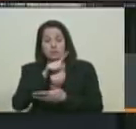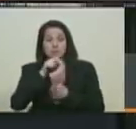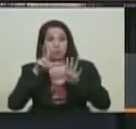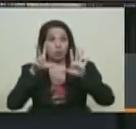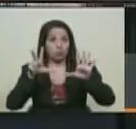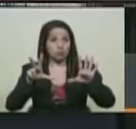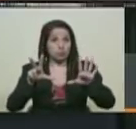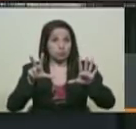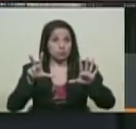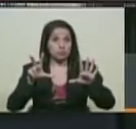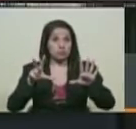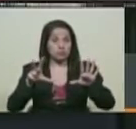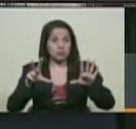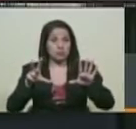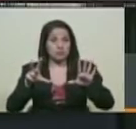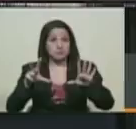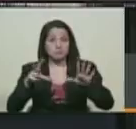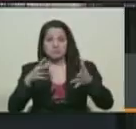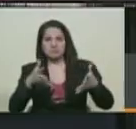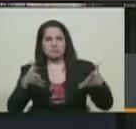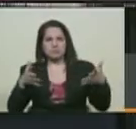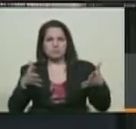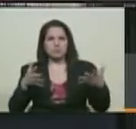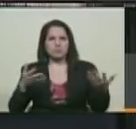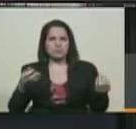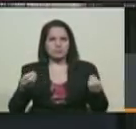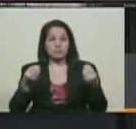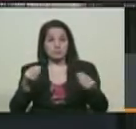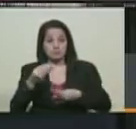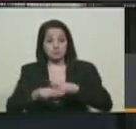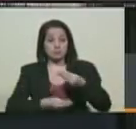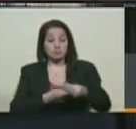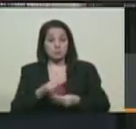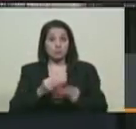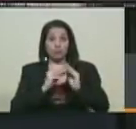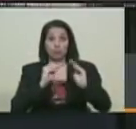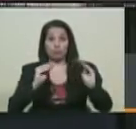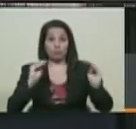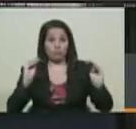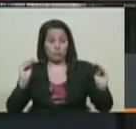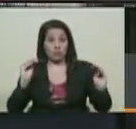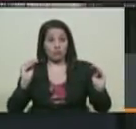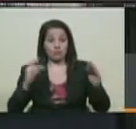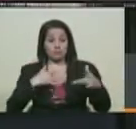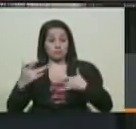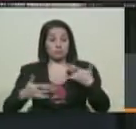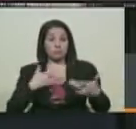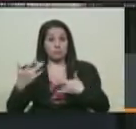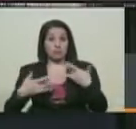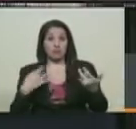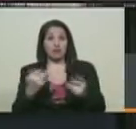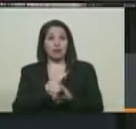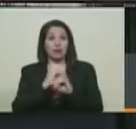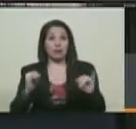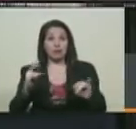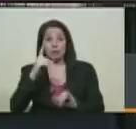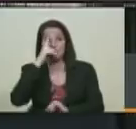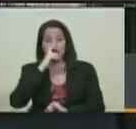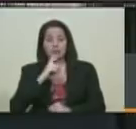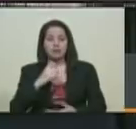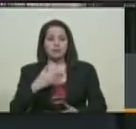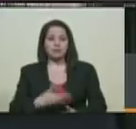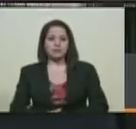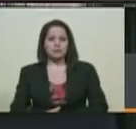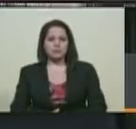ver de esta victoria, de la creación, anuncio y activación a finales de año 2017 del